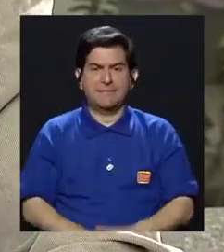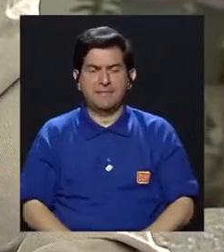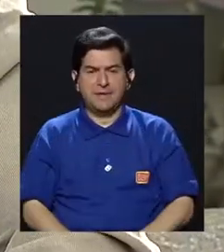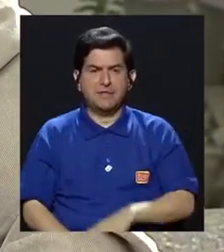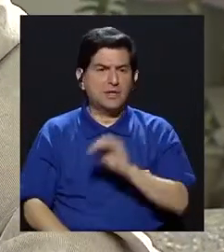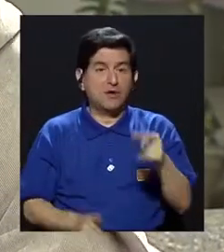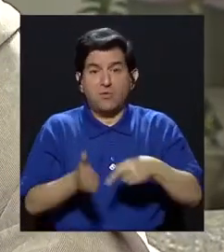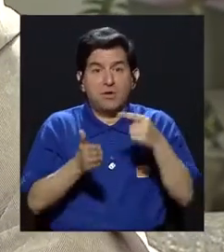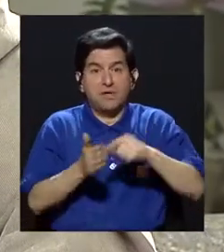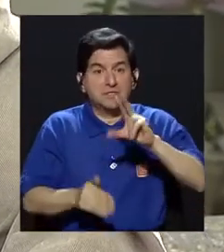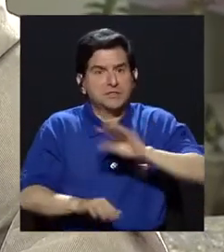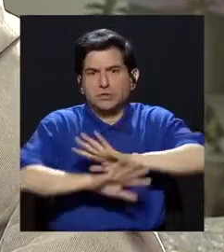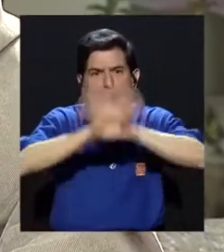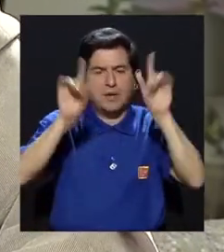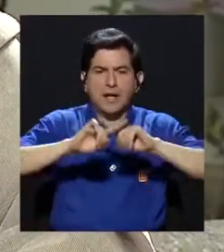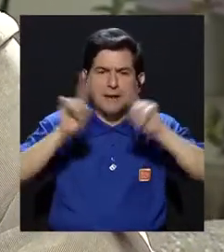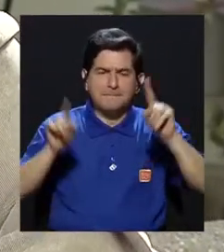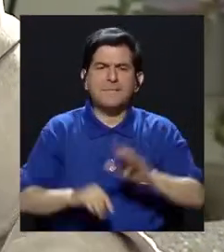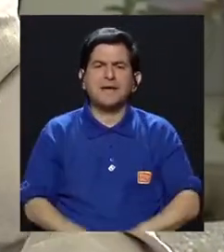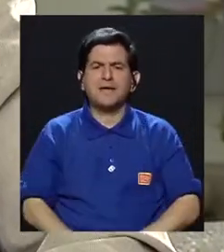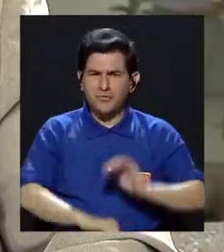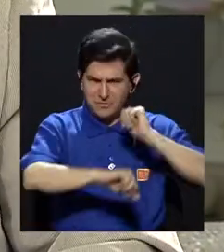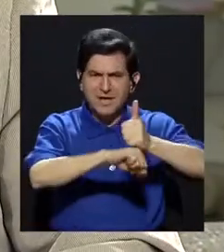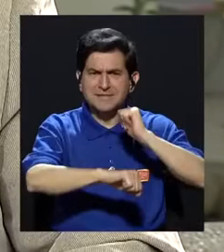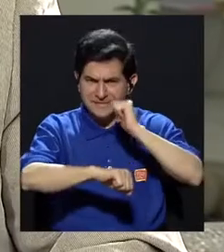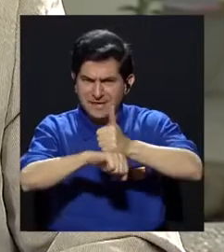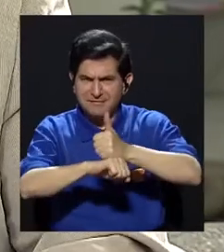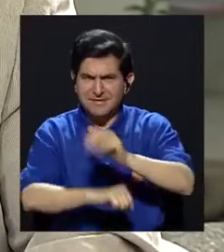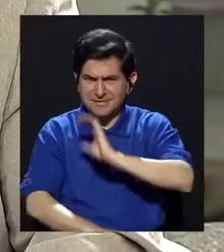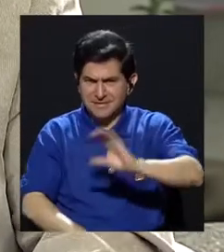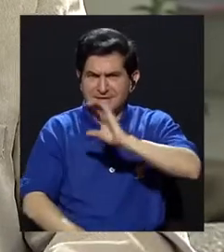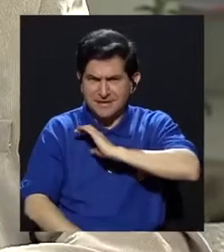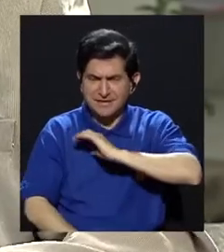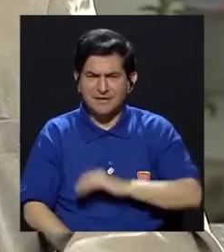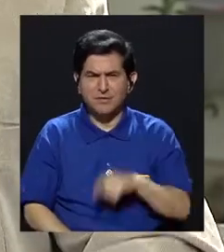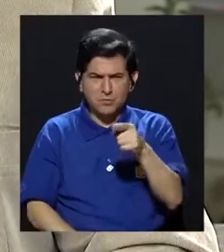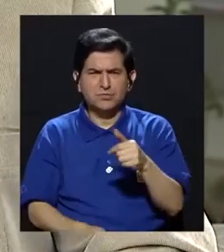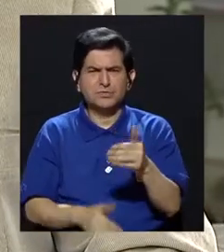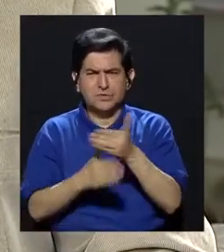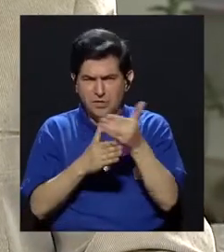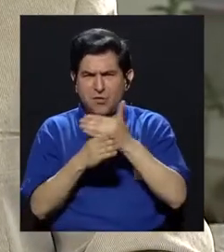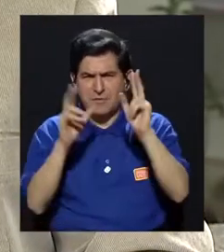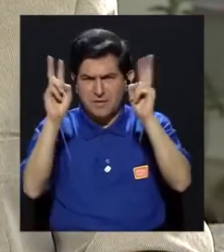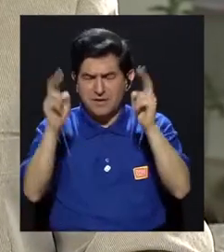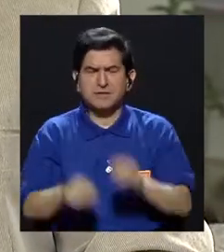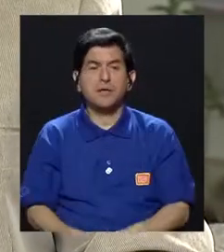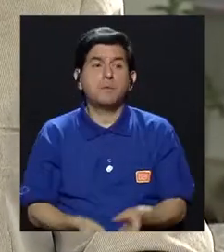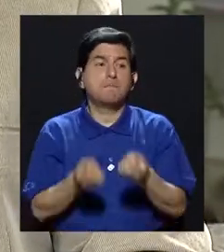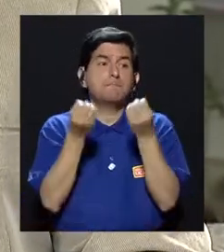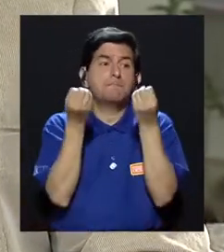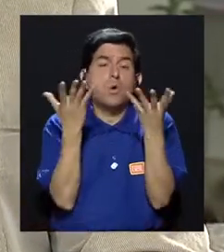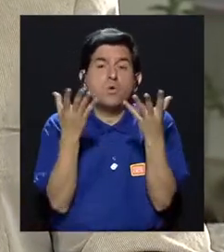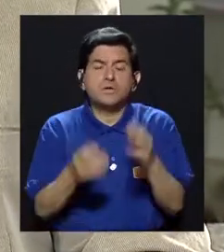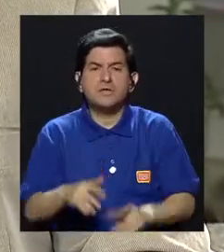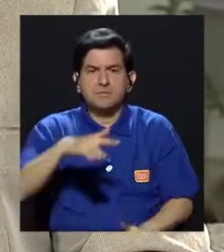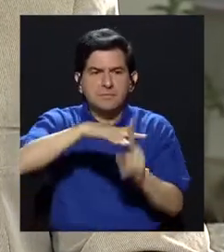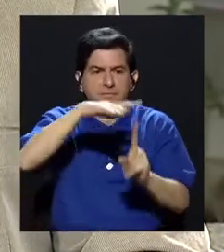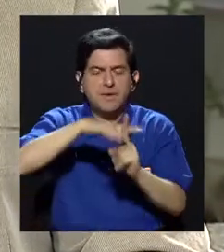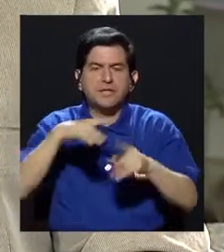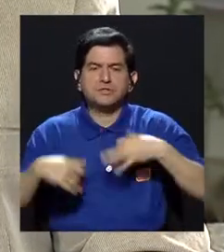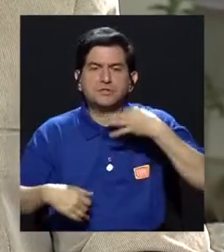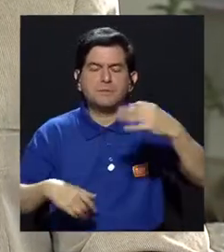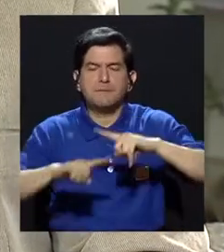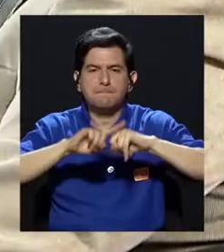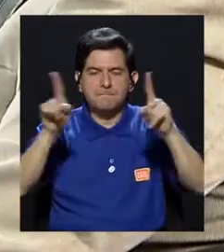a veces no ni tan claramente, pero que las caracteriza. ¿Usted nos podría como... Sí, compartir claro. este término? Tiene múltiples manifestaciones en la